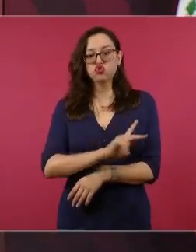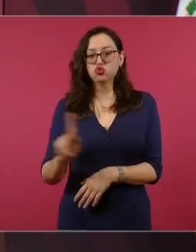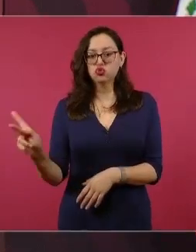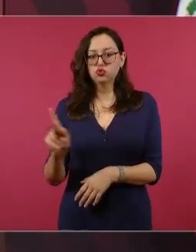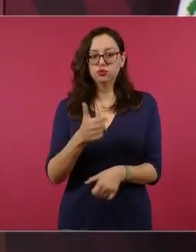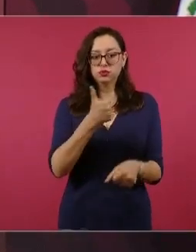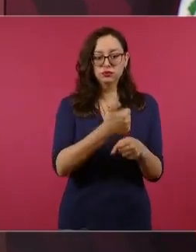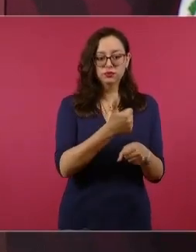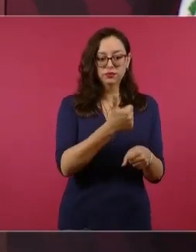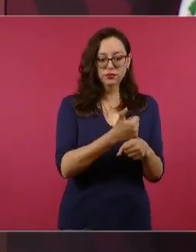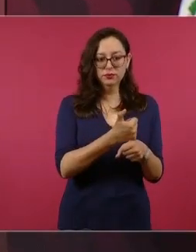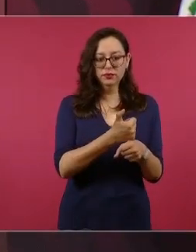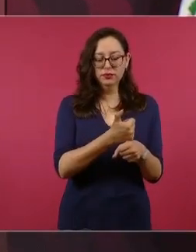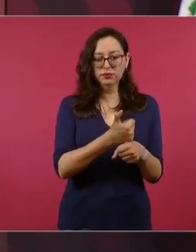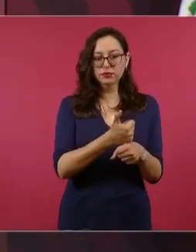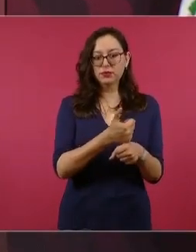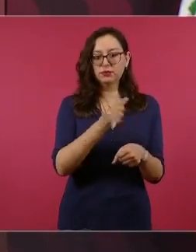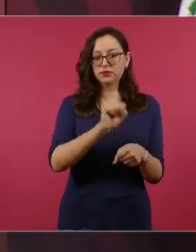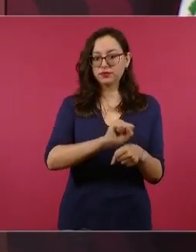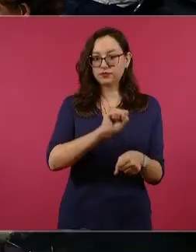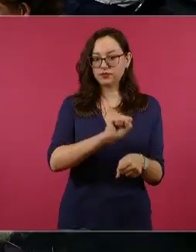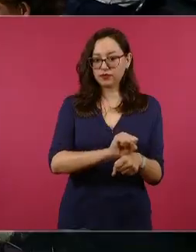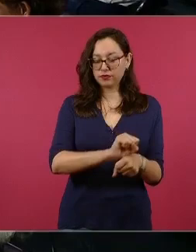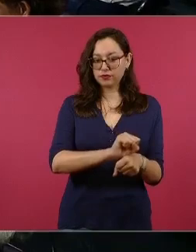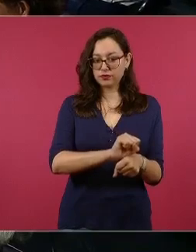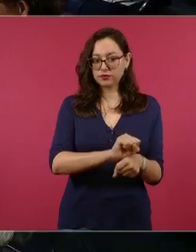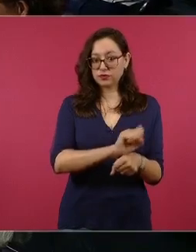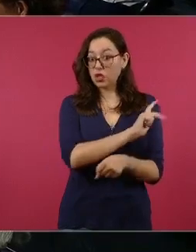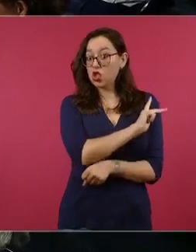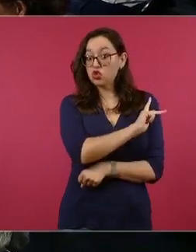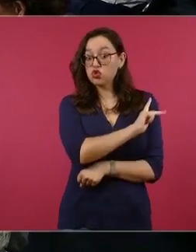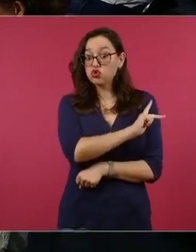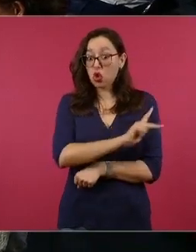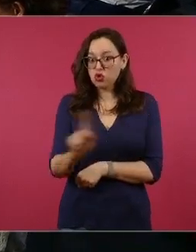Eso nosotros no lo